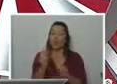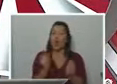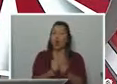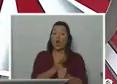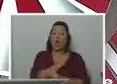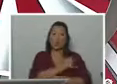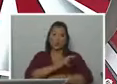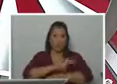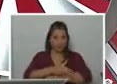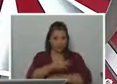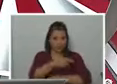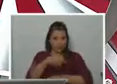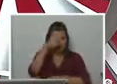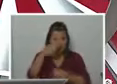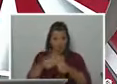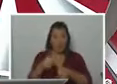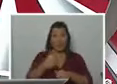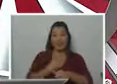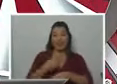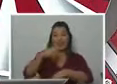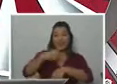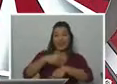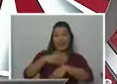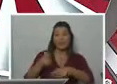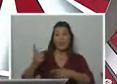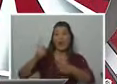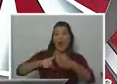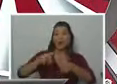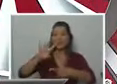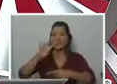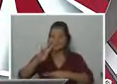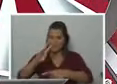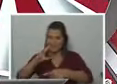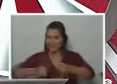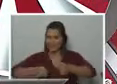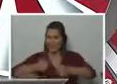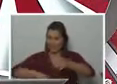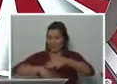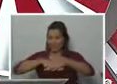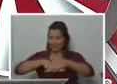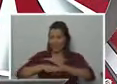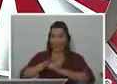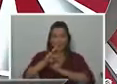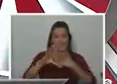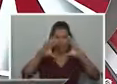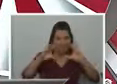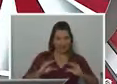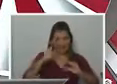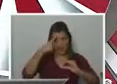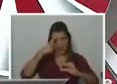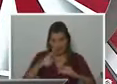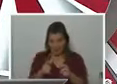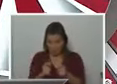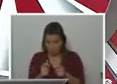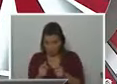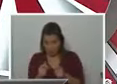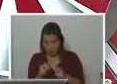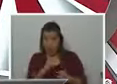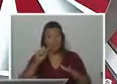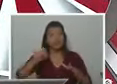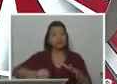Protección Social. Recuerde que tienen tiempo hasta el 7 a las 6 de la tarde para hacer estas activaciones y el sorteo